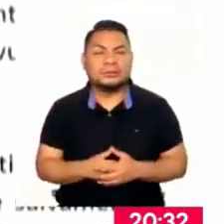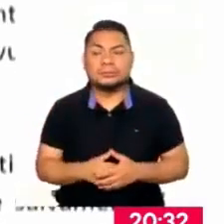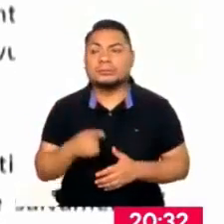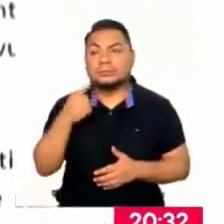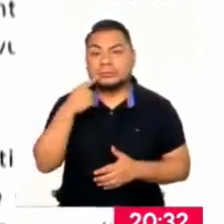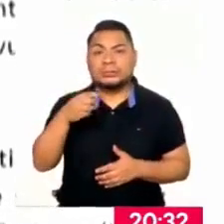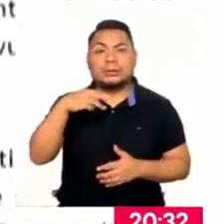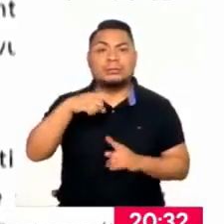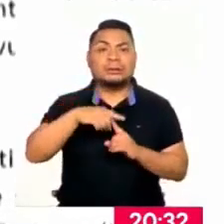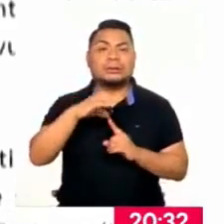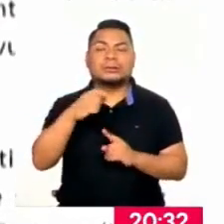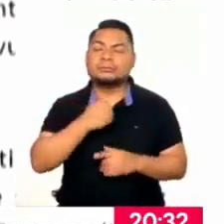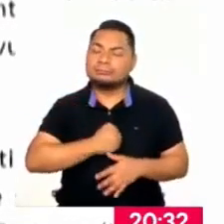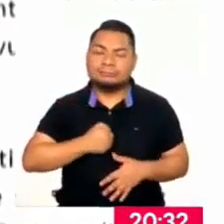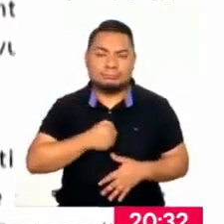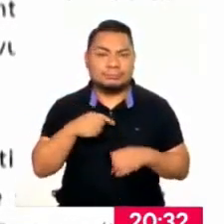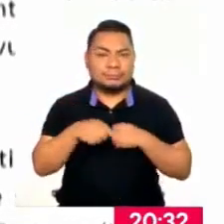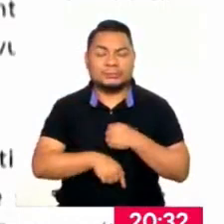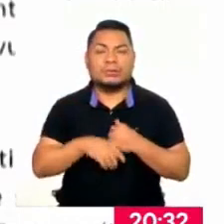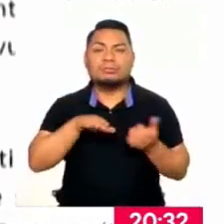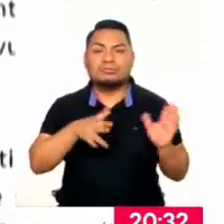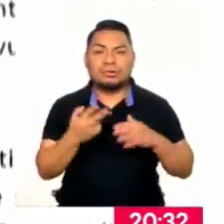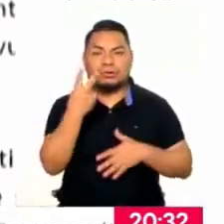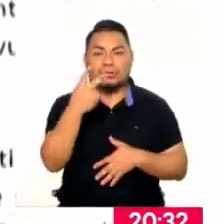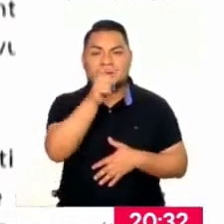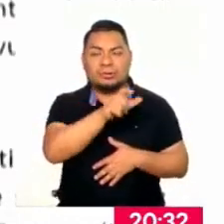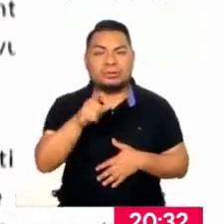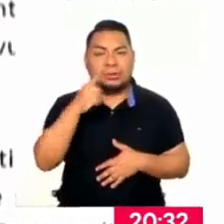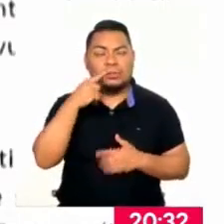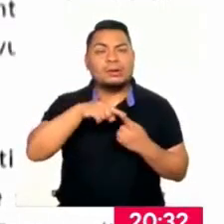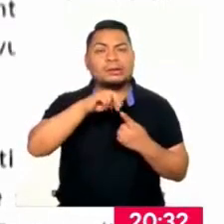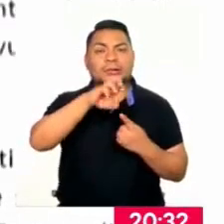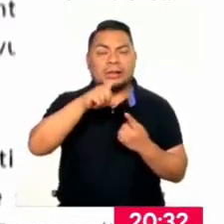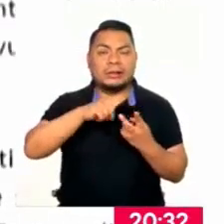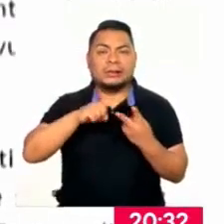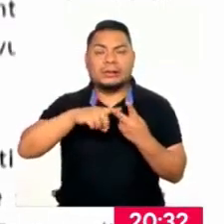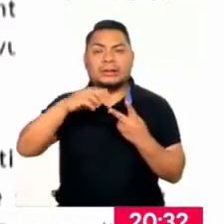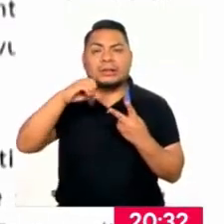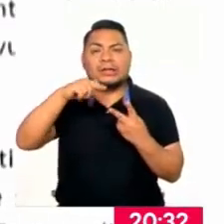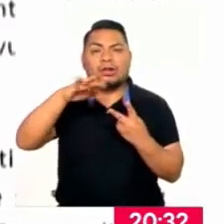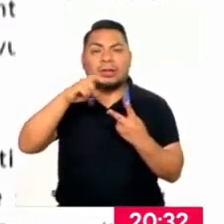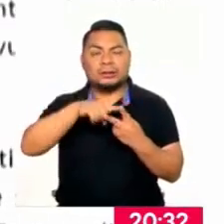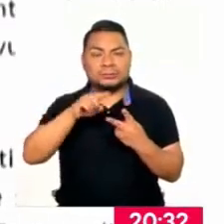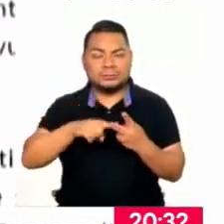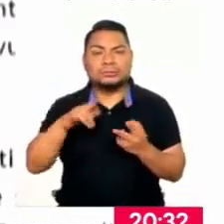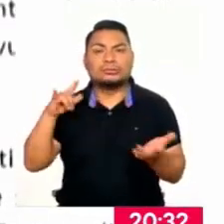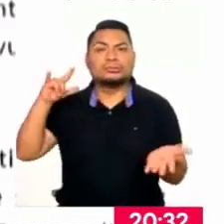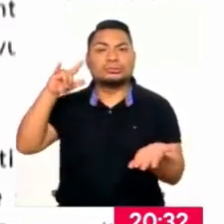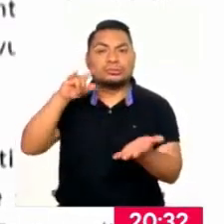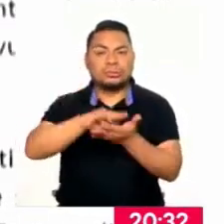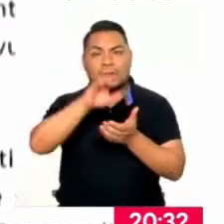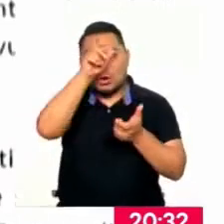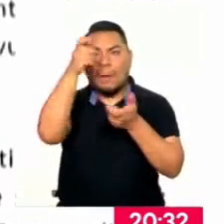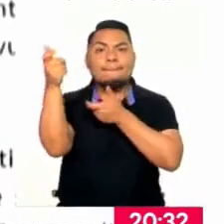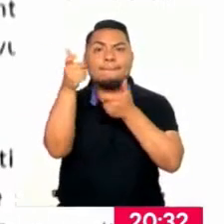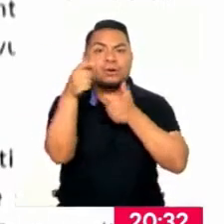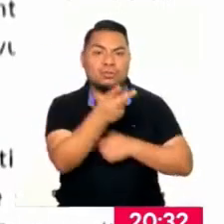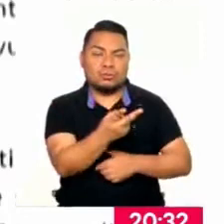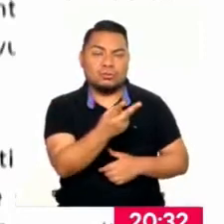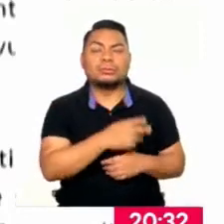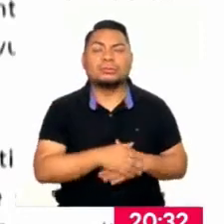El MTC lamenta profundamente la pérdida de la vida de Ángel Torres y Nicolás Santagadea, miembros del equipo de servicio de salvamento